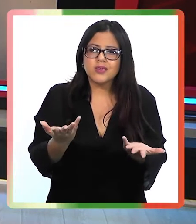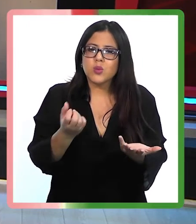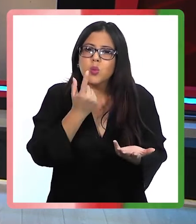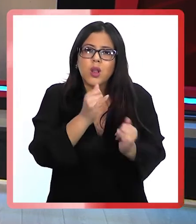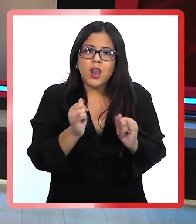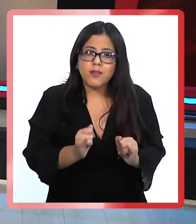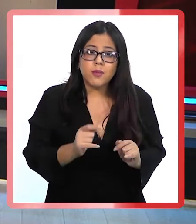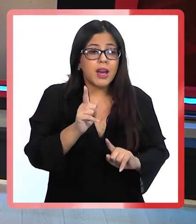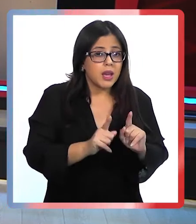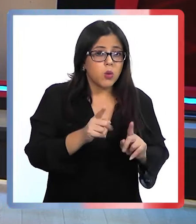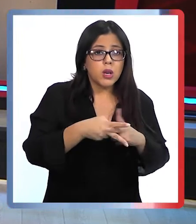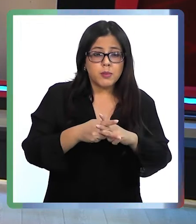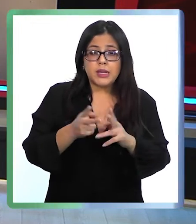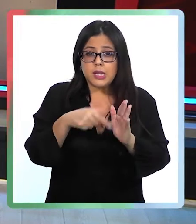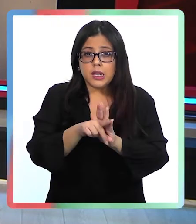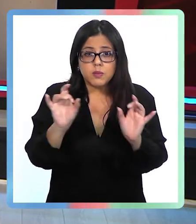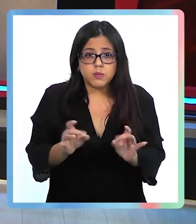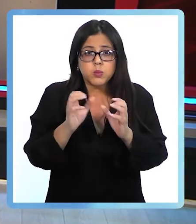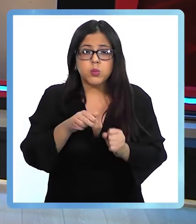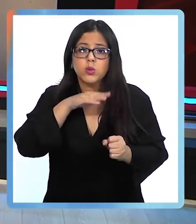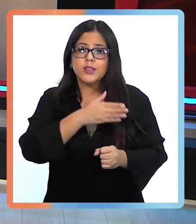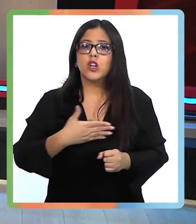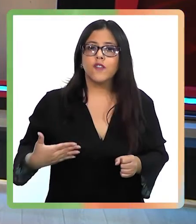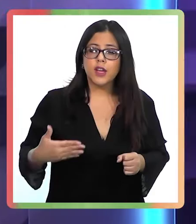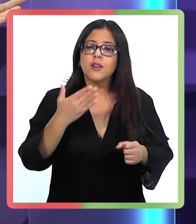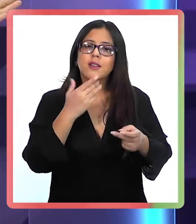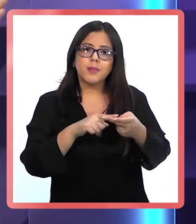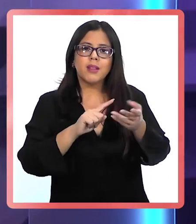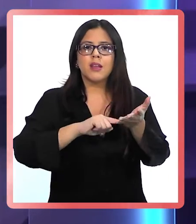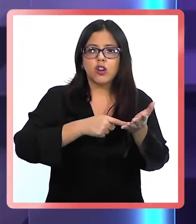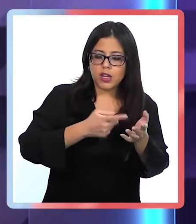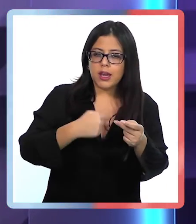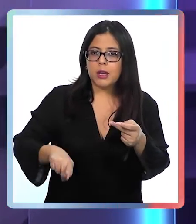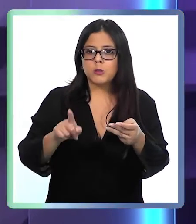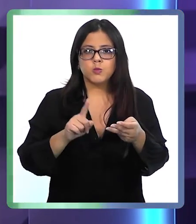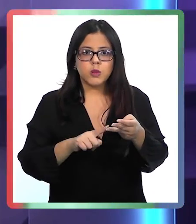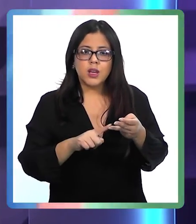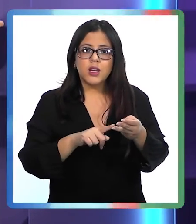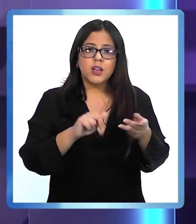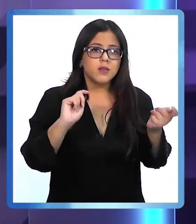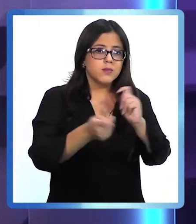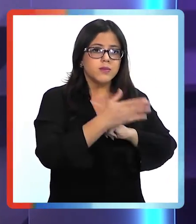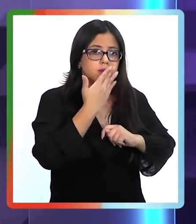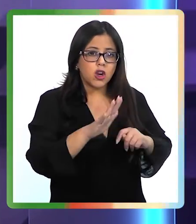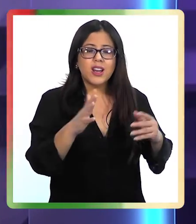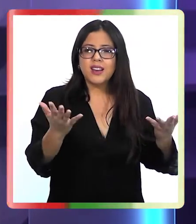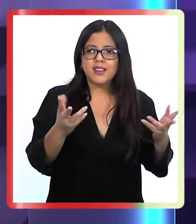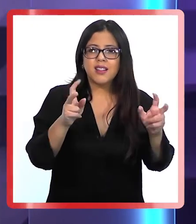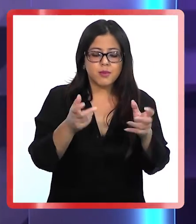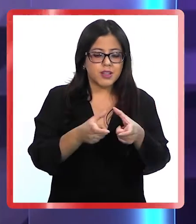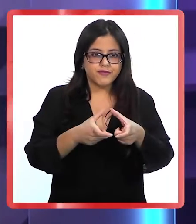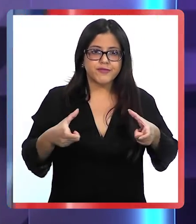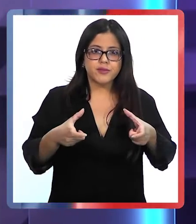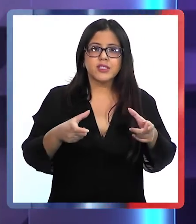Hay instrumentos legales probablemente que podría usar el gobierno, podría agregar tecnología, podría mejorar la dotación policial, pero si de verdad